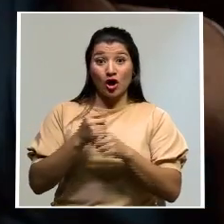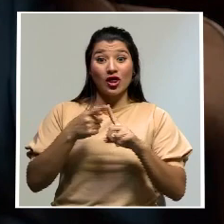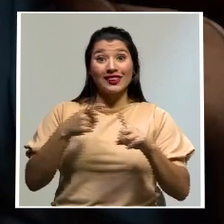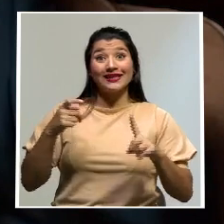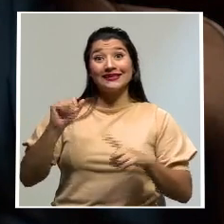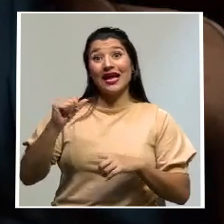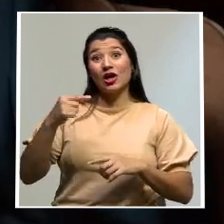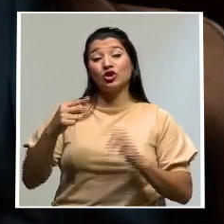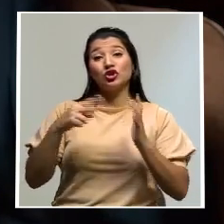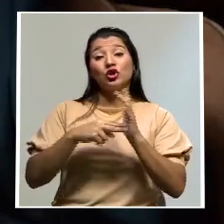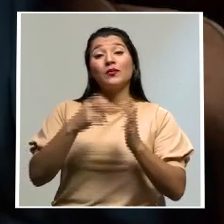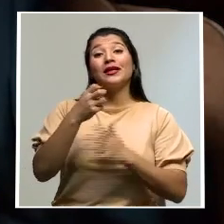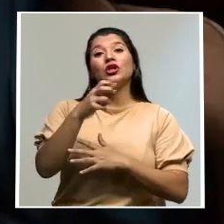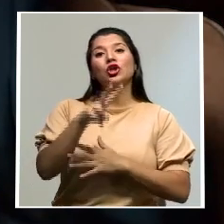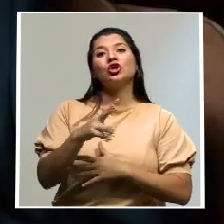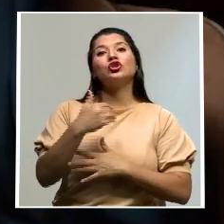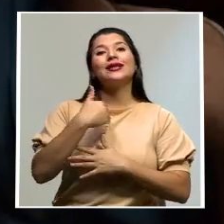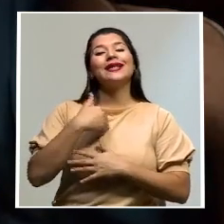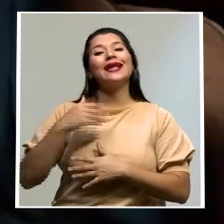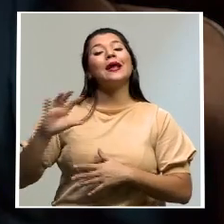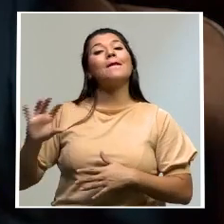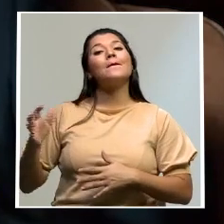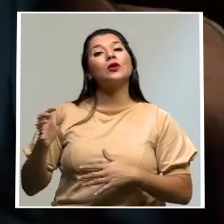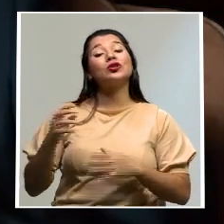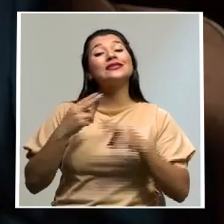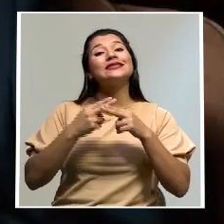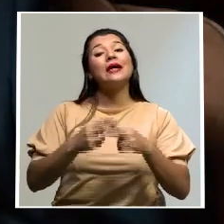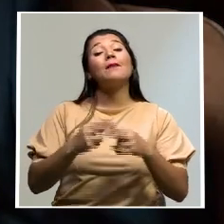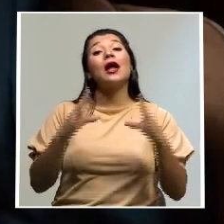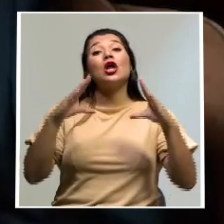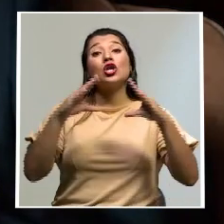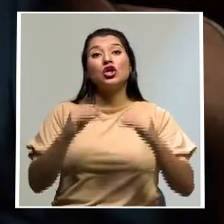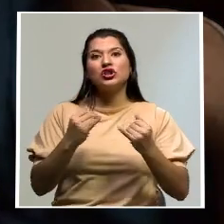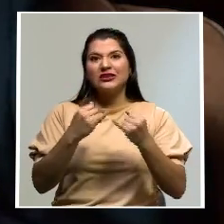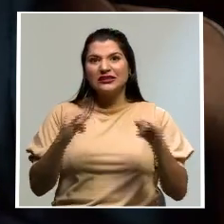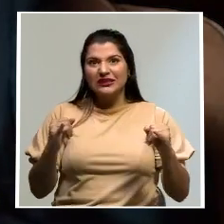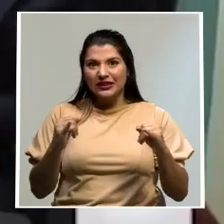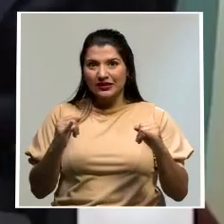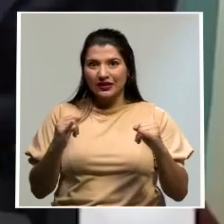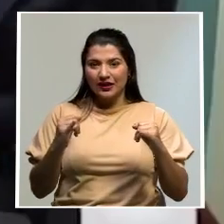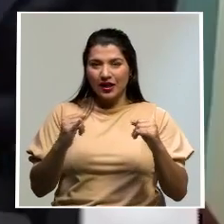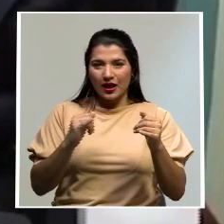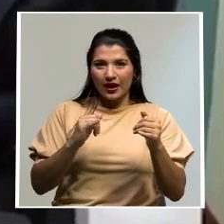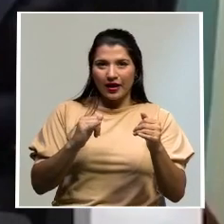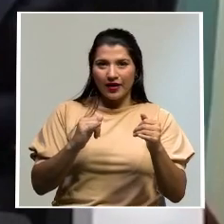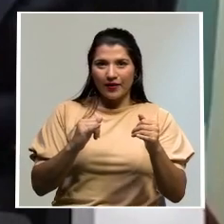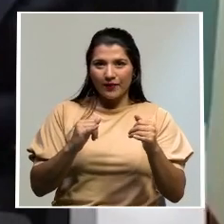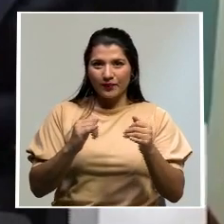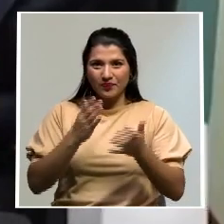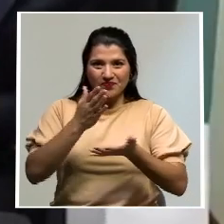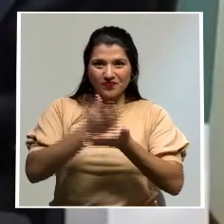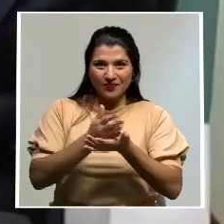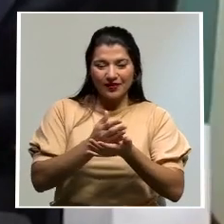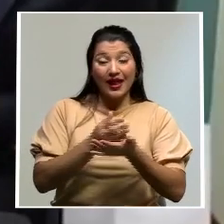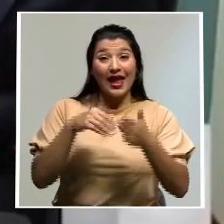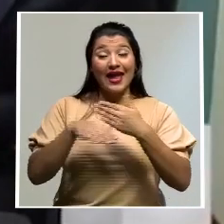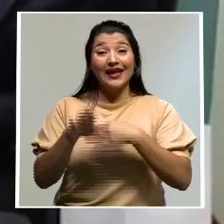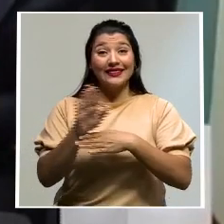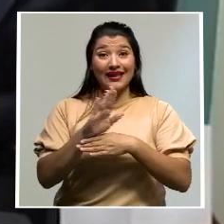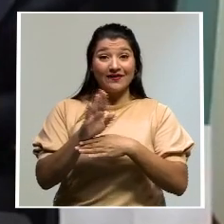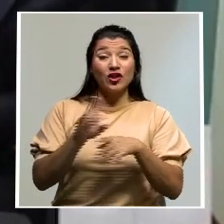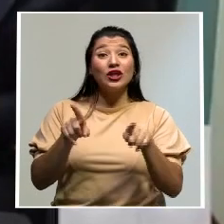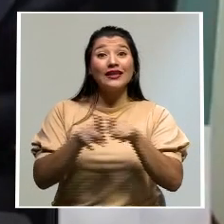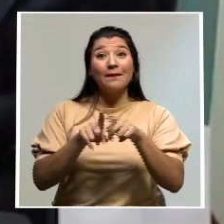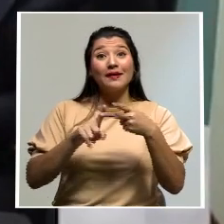2012 produce el espacio Noche sin Tregua en televisión y desde el 2014 produce Café y Palabras